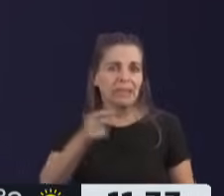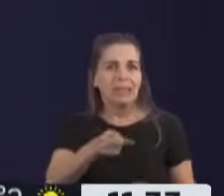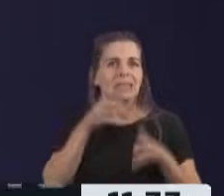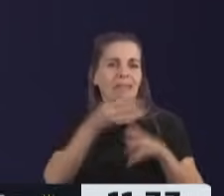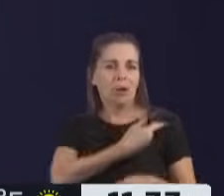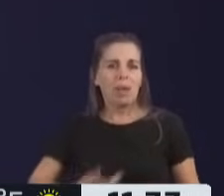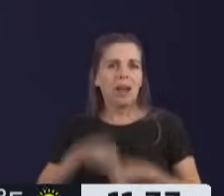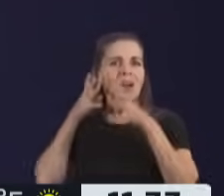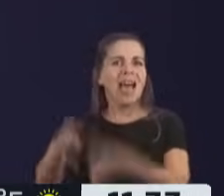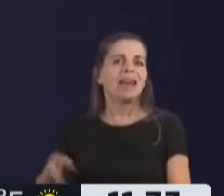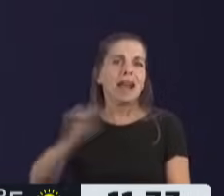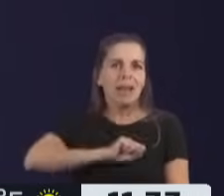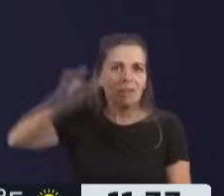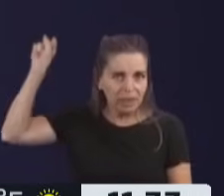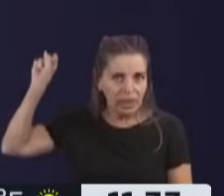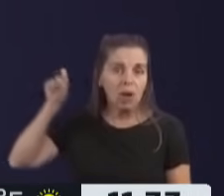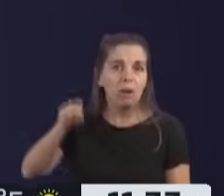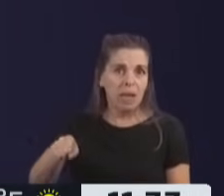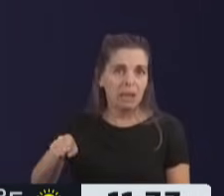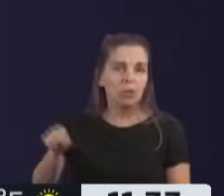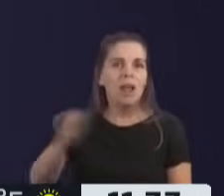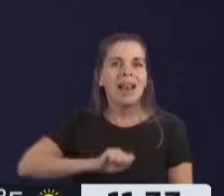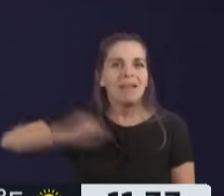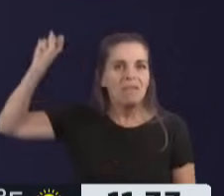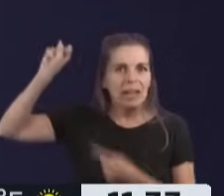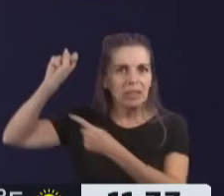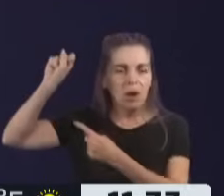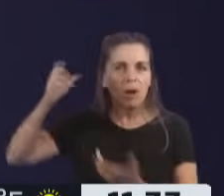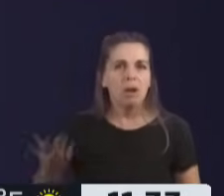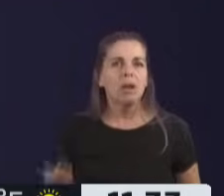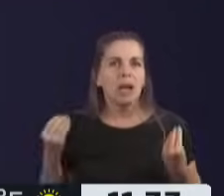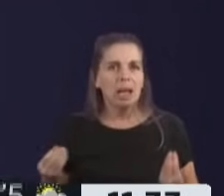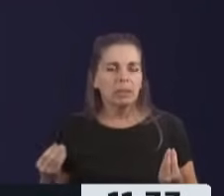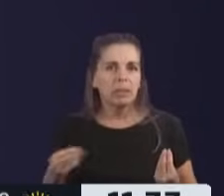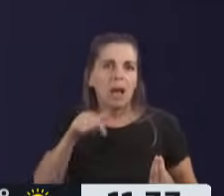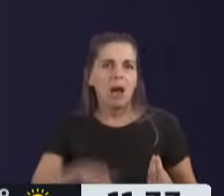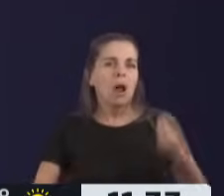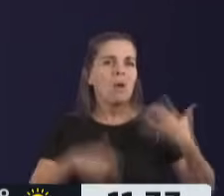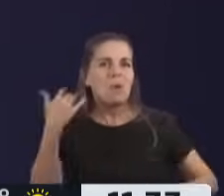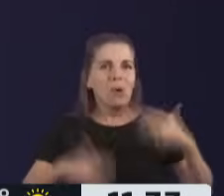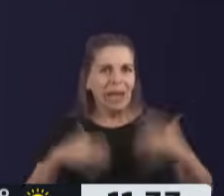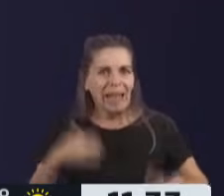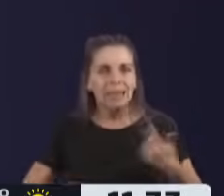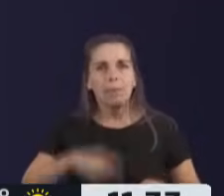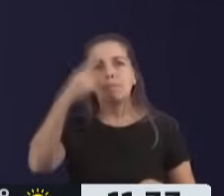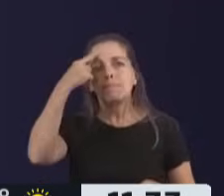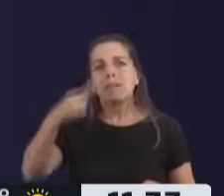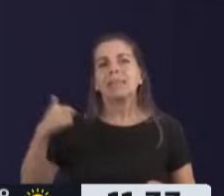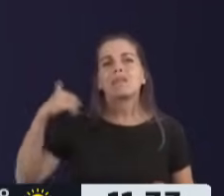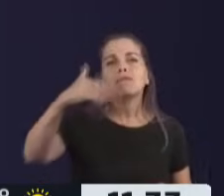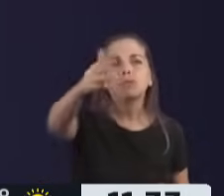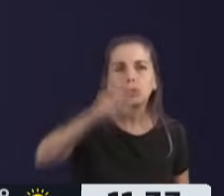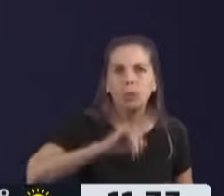el primer impuesto no regulado que estamos atacando, es urgente no solo por cuestiones de proyectar, por